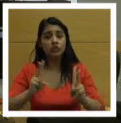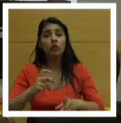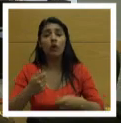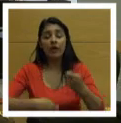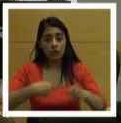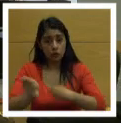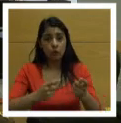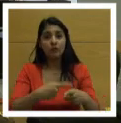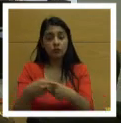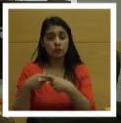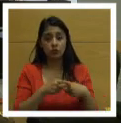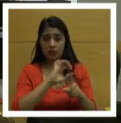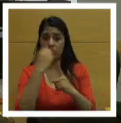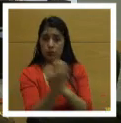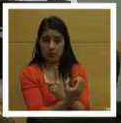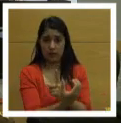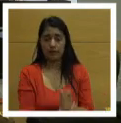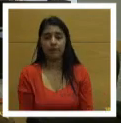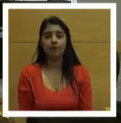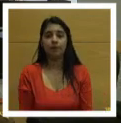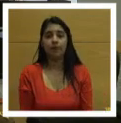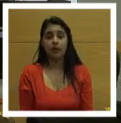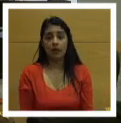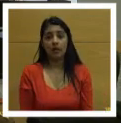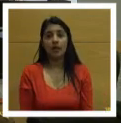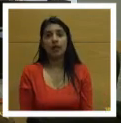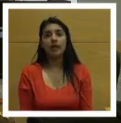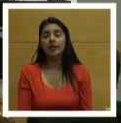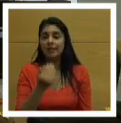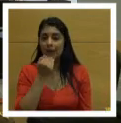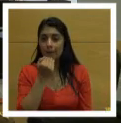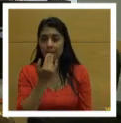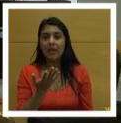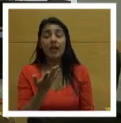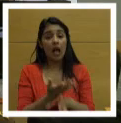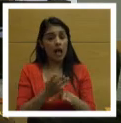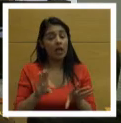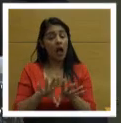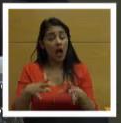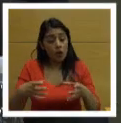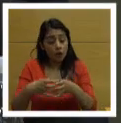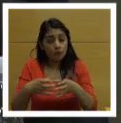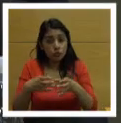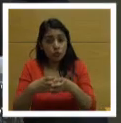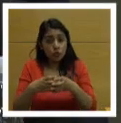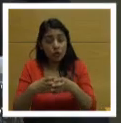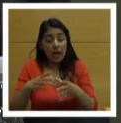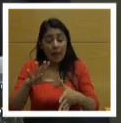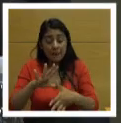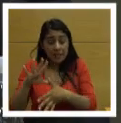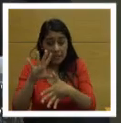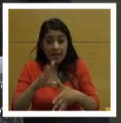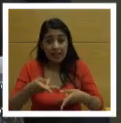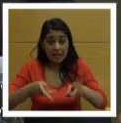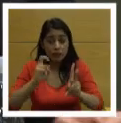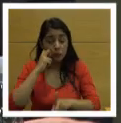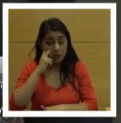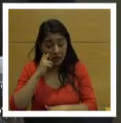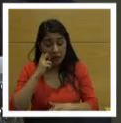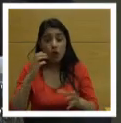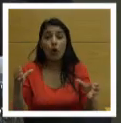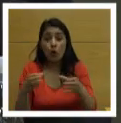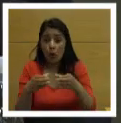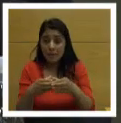Económicos, Sociales y Culturales. Entre ellos, además, la Convención Americana de Derechos Humanos, la Convención sobre Eliminación de Toda la